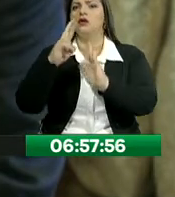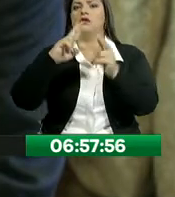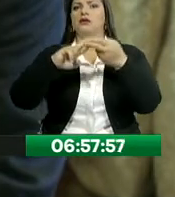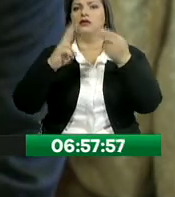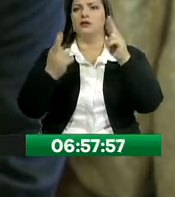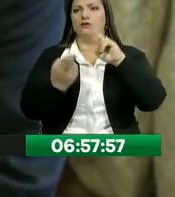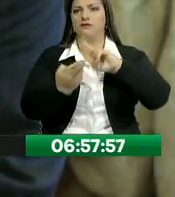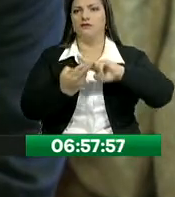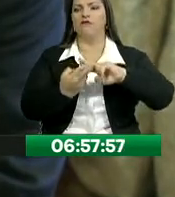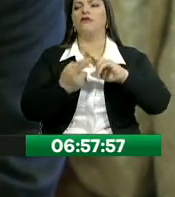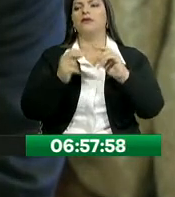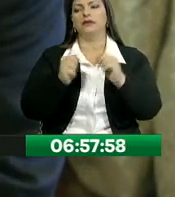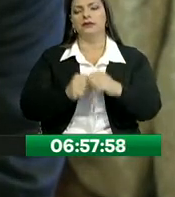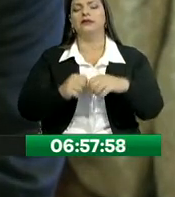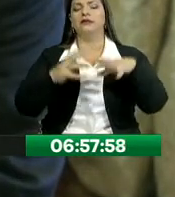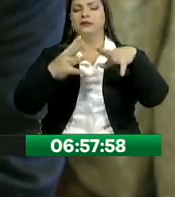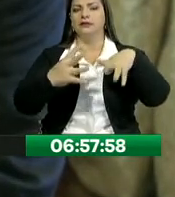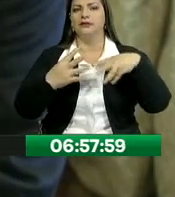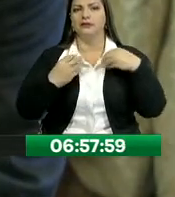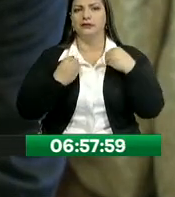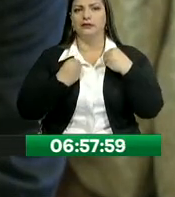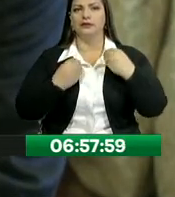más sancionador que orientador.